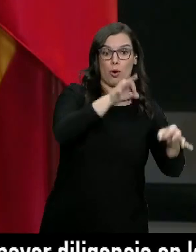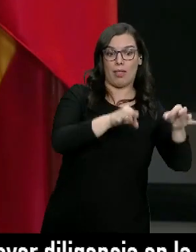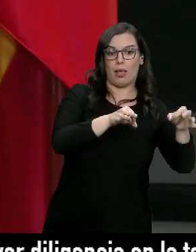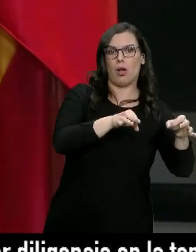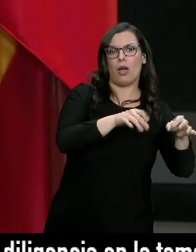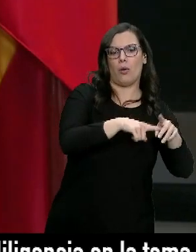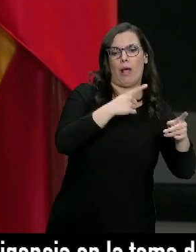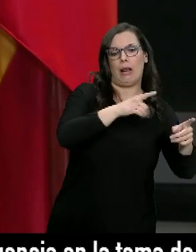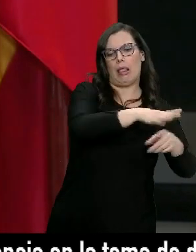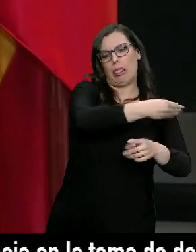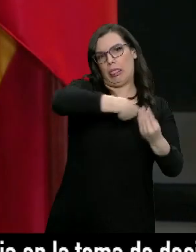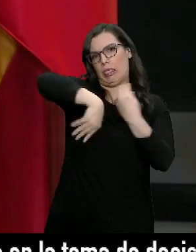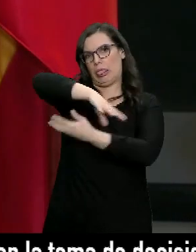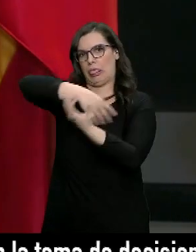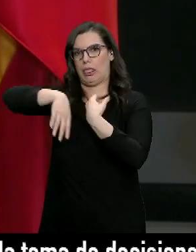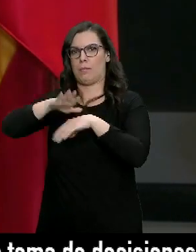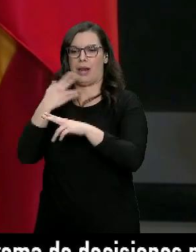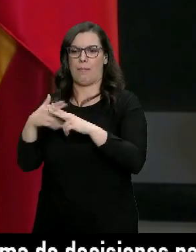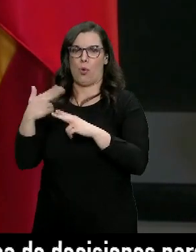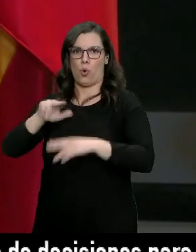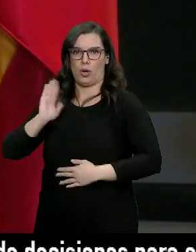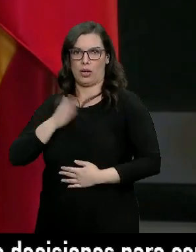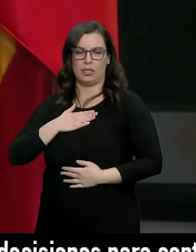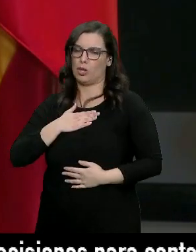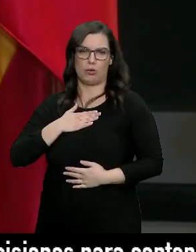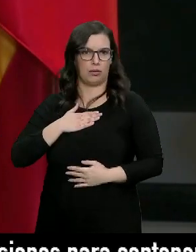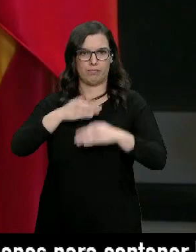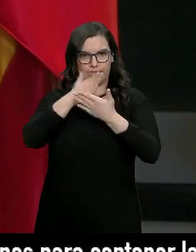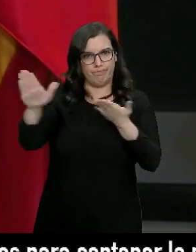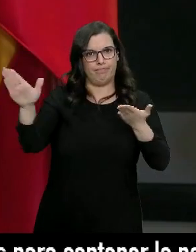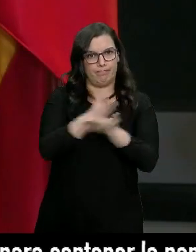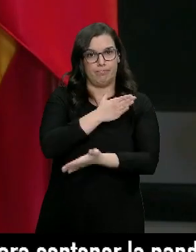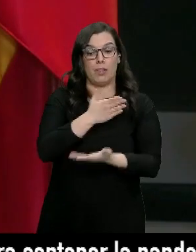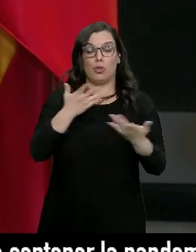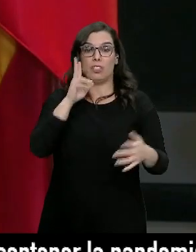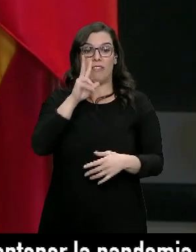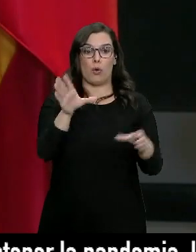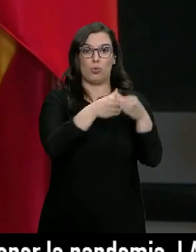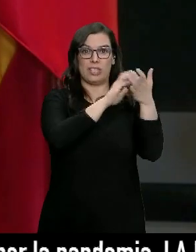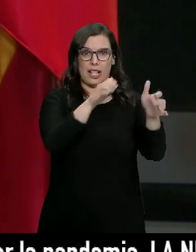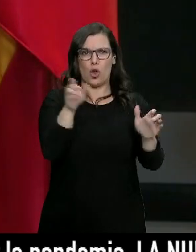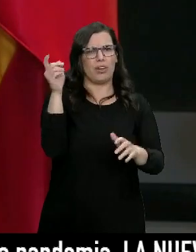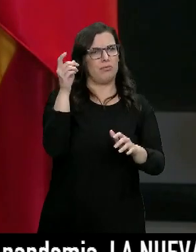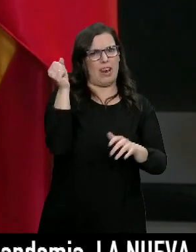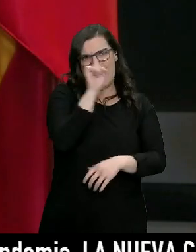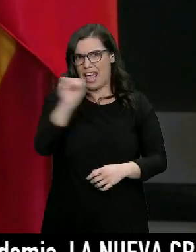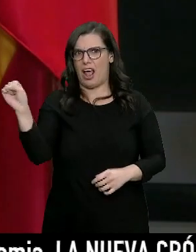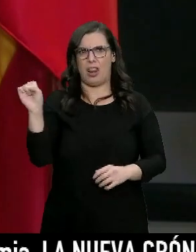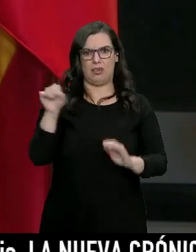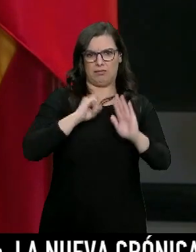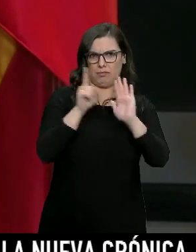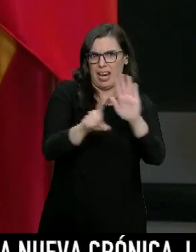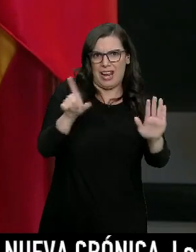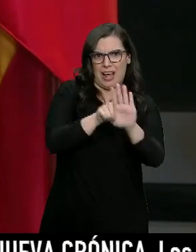jurídicas. Lo que tendría que haber hecho el Gobierno de España ante una actuación claramente ilegal por parte de la Junta de Castilla y León, que como bien decían va a dar lugar a que